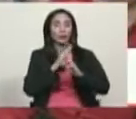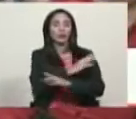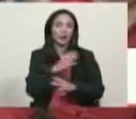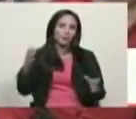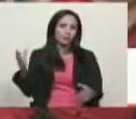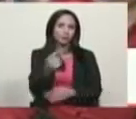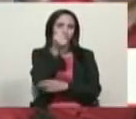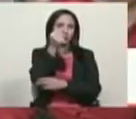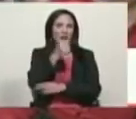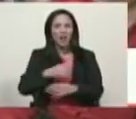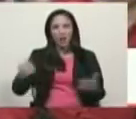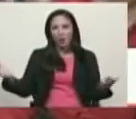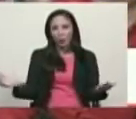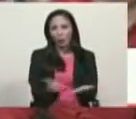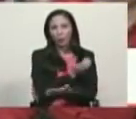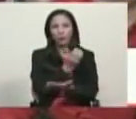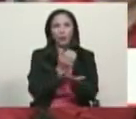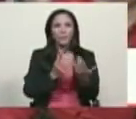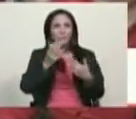capturaron y les quitaron todas las armas.